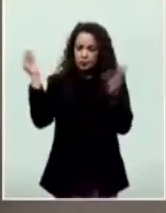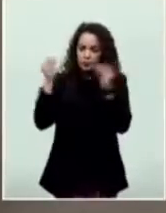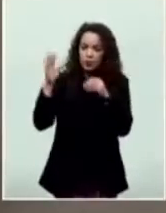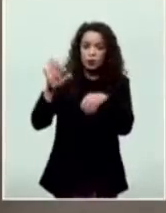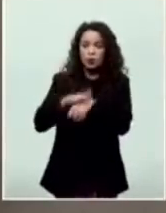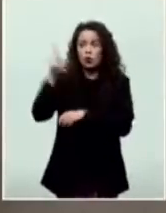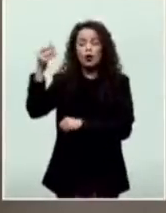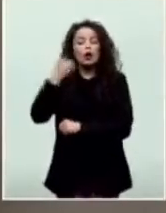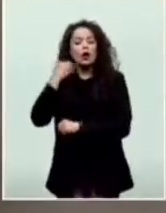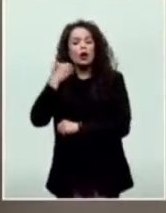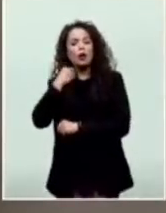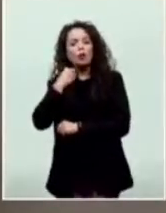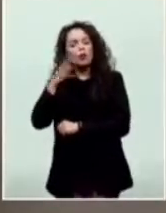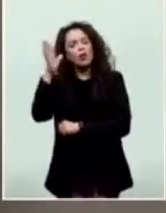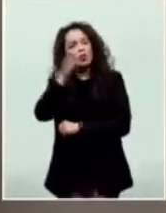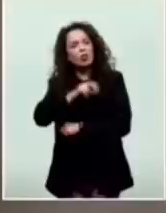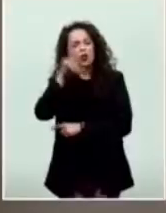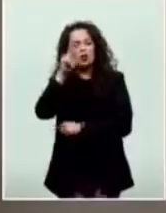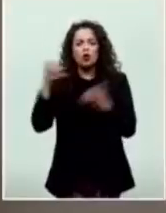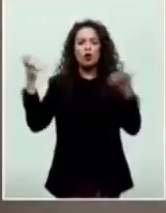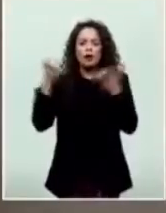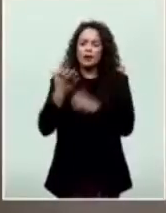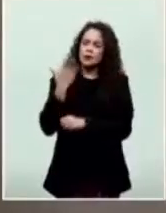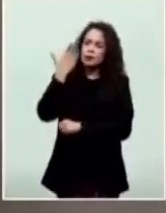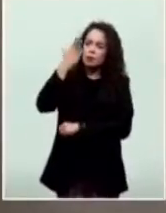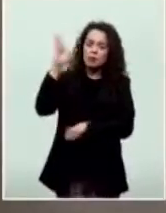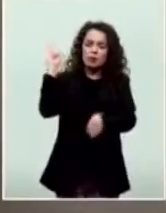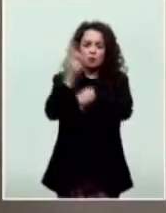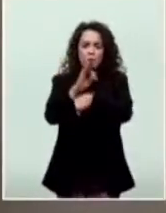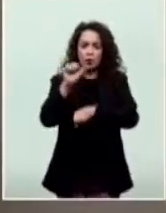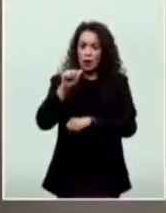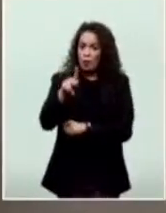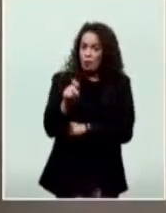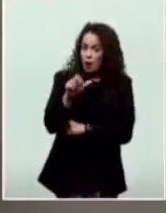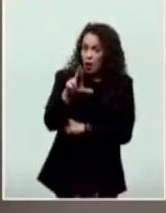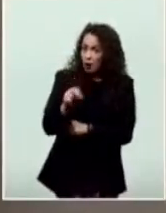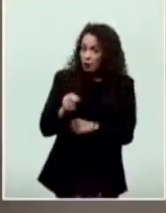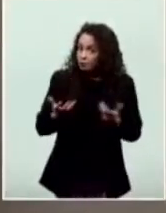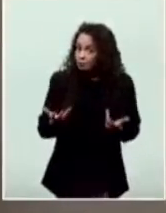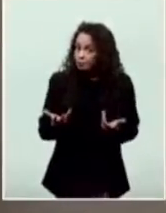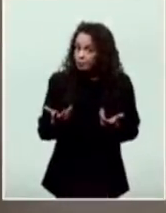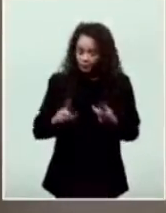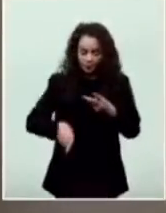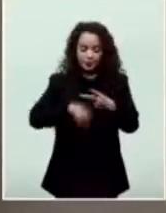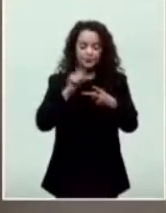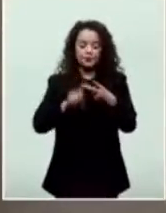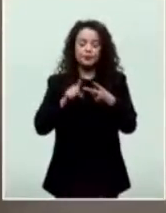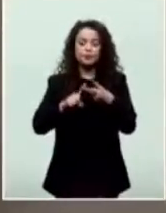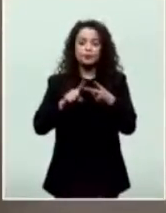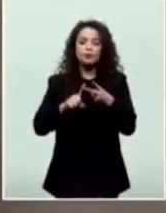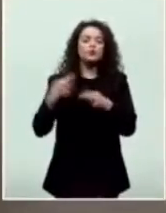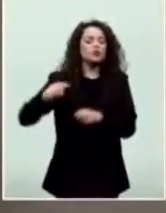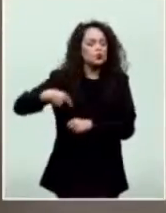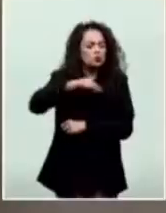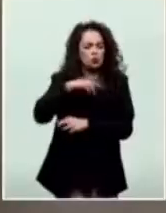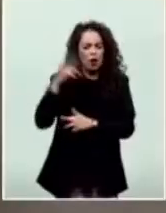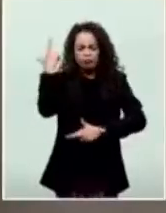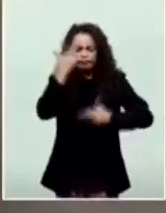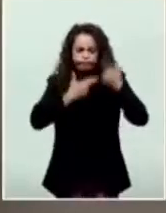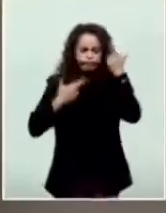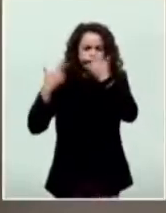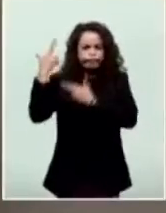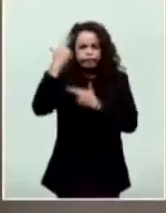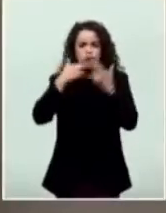amparo? Este sería un aspecto. Otro que va muy ligado a esto, ¿hasta dónde puede llegar nuestra revisión de